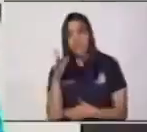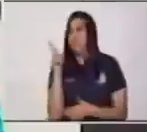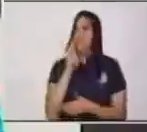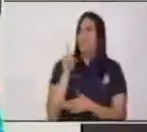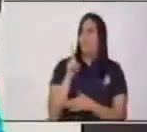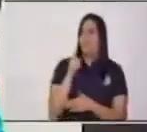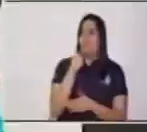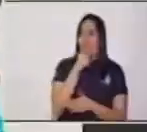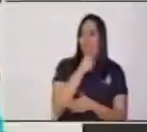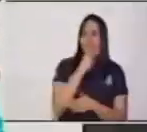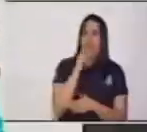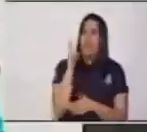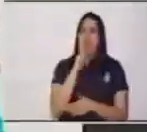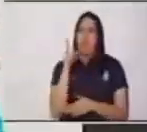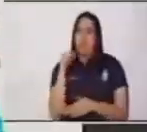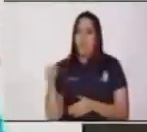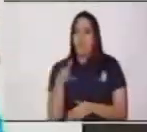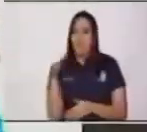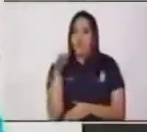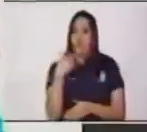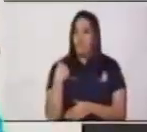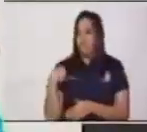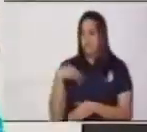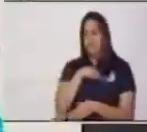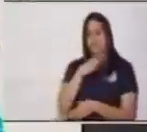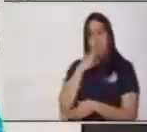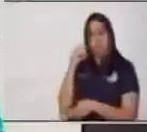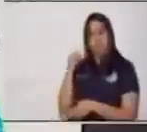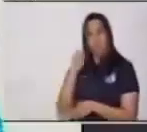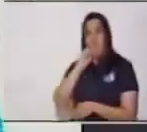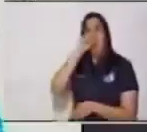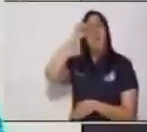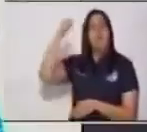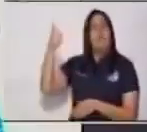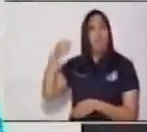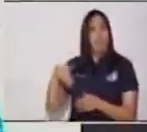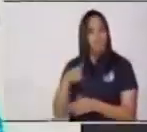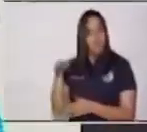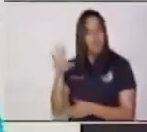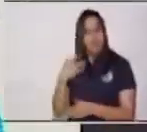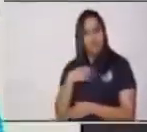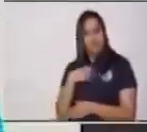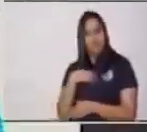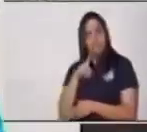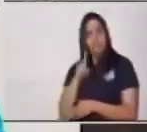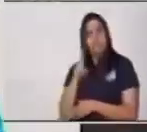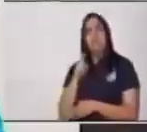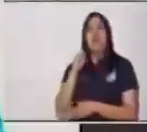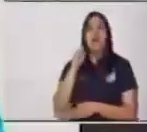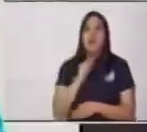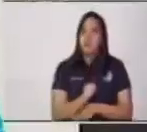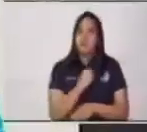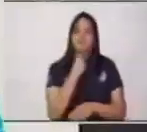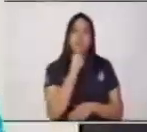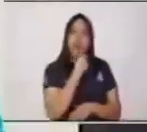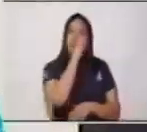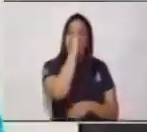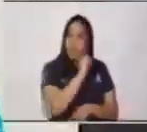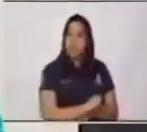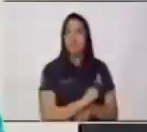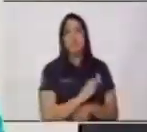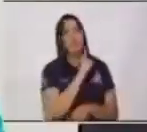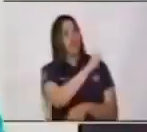Esío. Él no es pez hermanito nuestro. Debe ser de otro desove. Esito, te digo que no es.